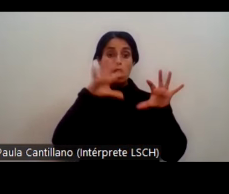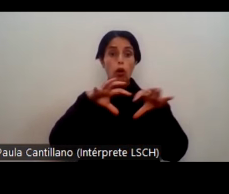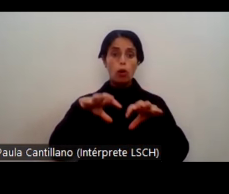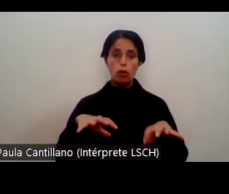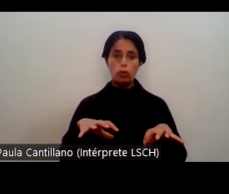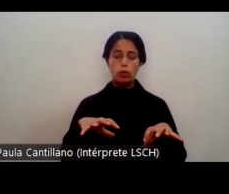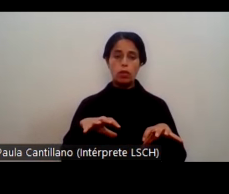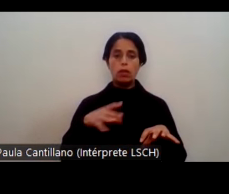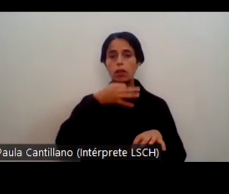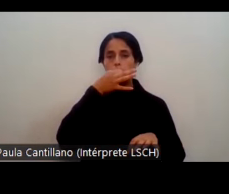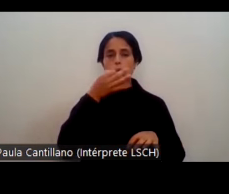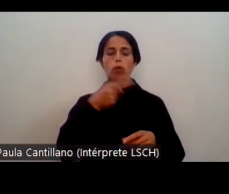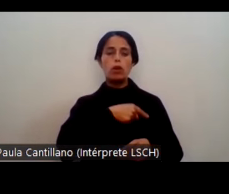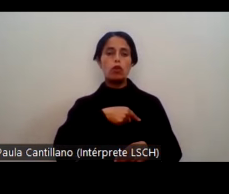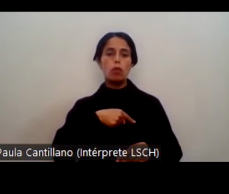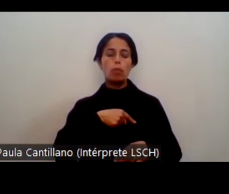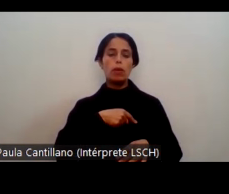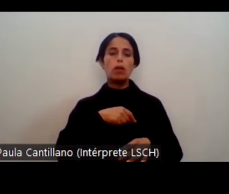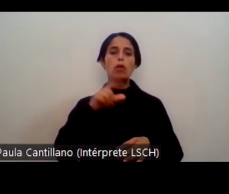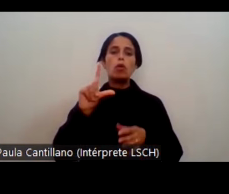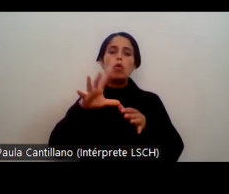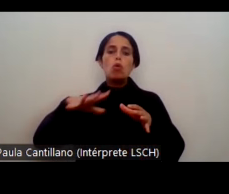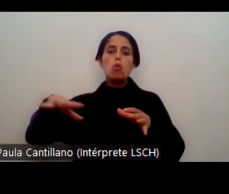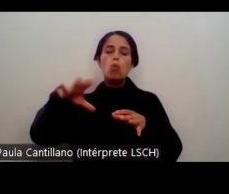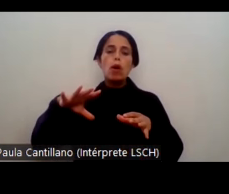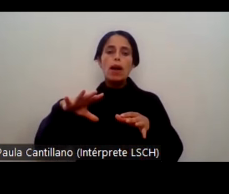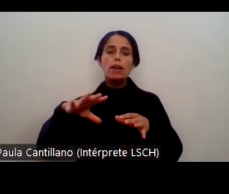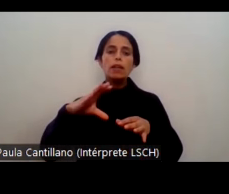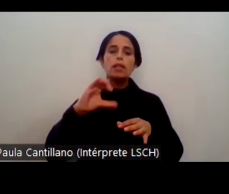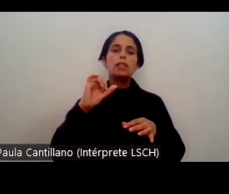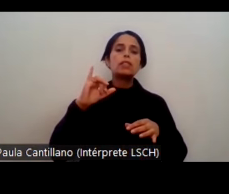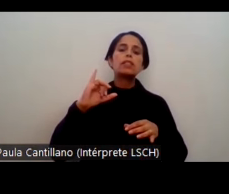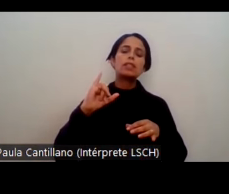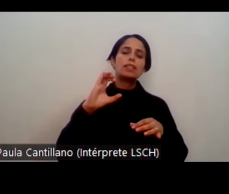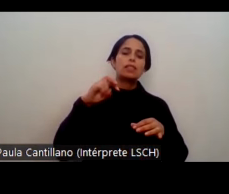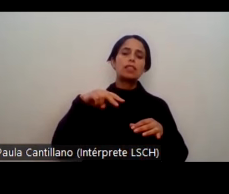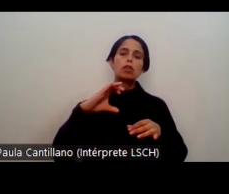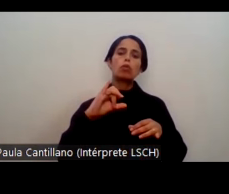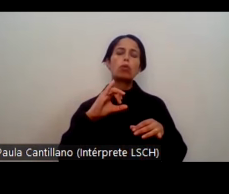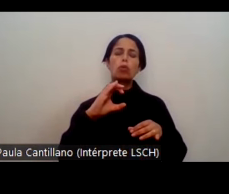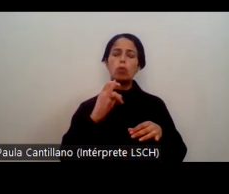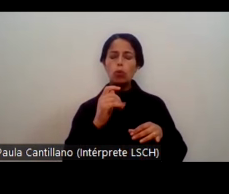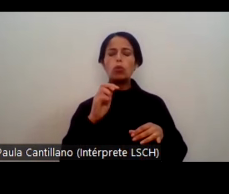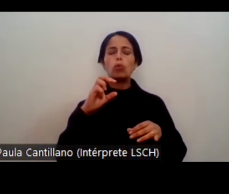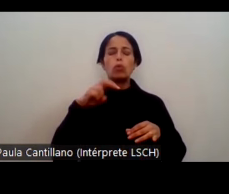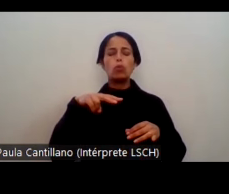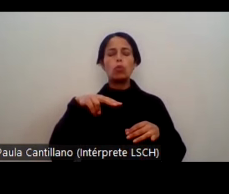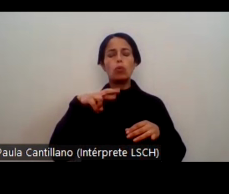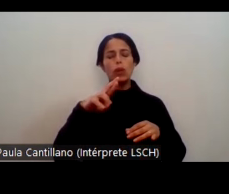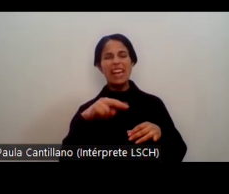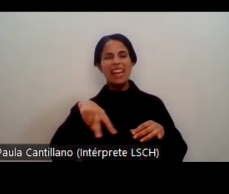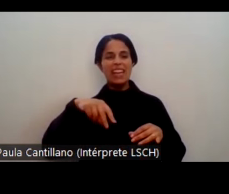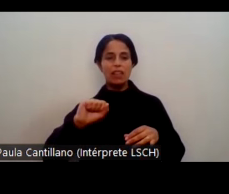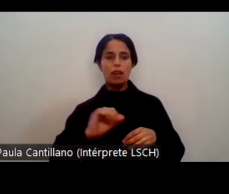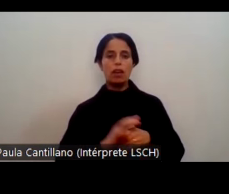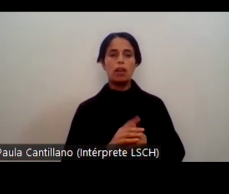área, la denominamos área circumpuneña, porque son todos es